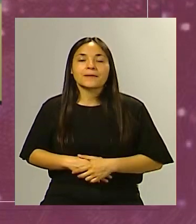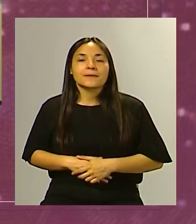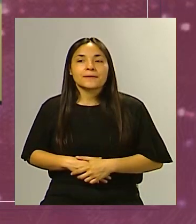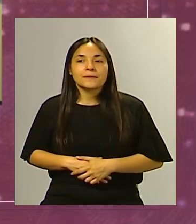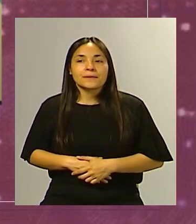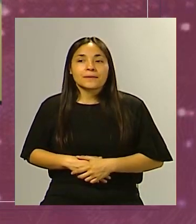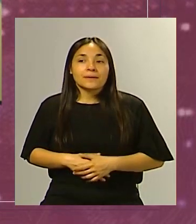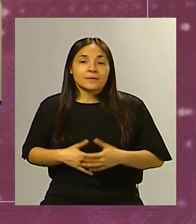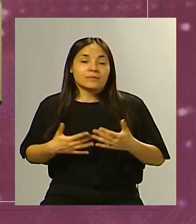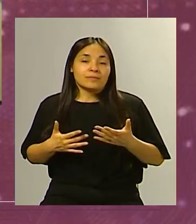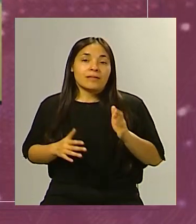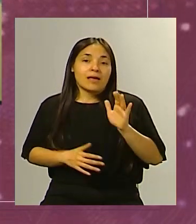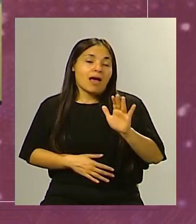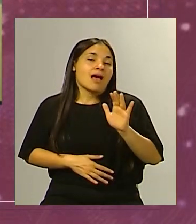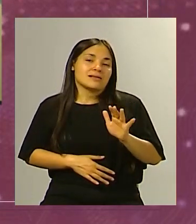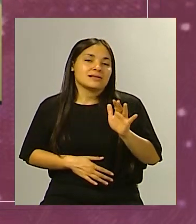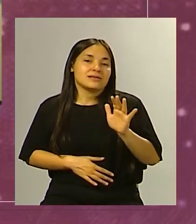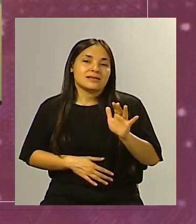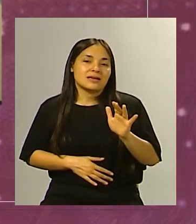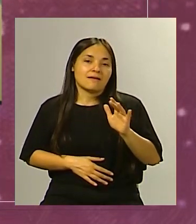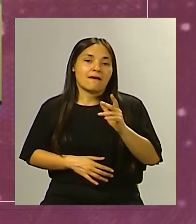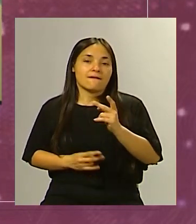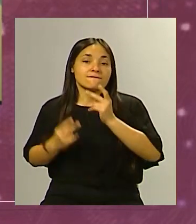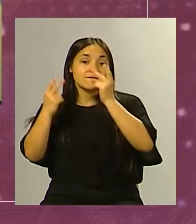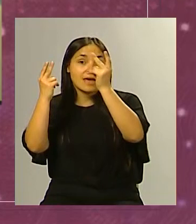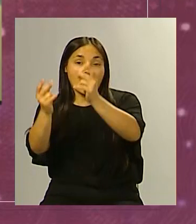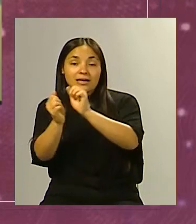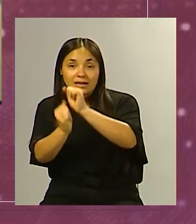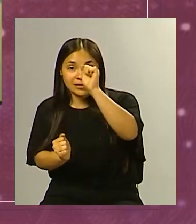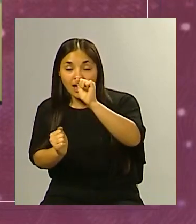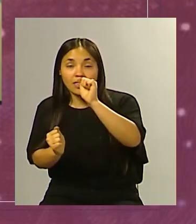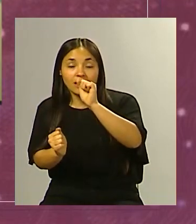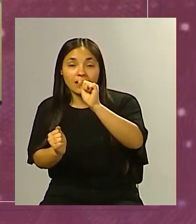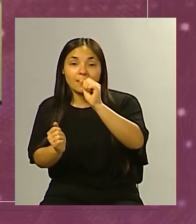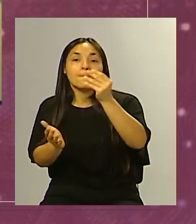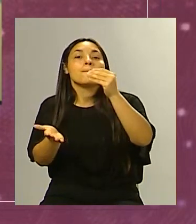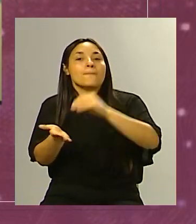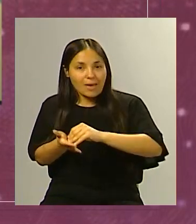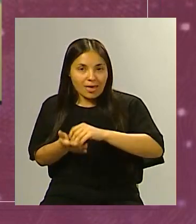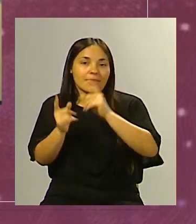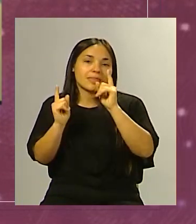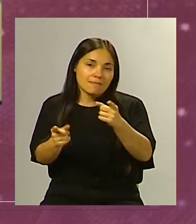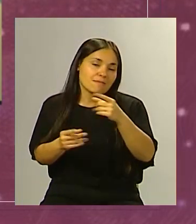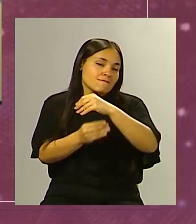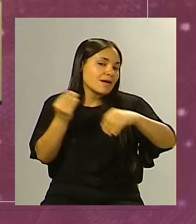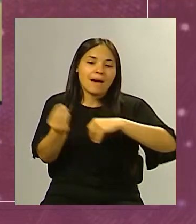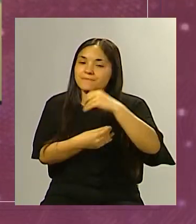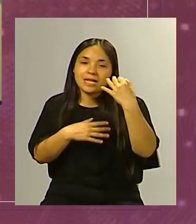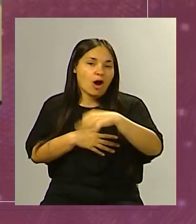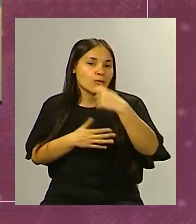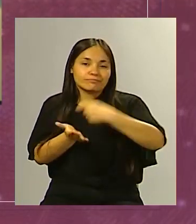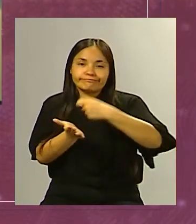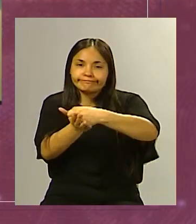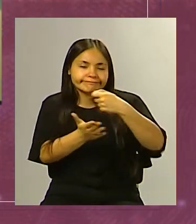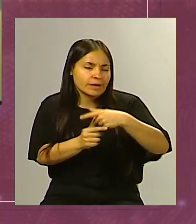Porque es una realidad que no solamente es el viaje egresado en la casa, sino que son muchas las obligaciones de cada familia. Claro. Y si lo